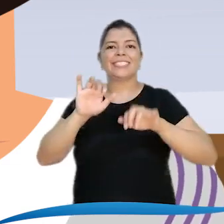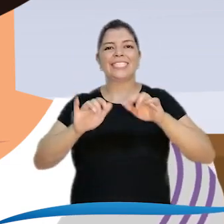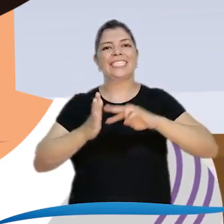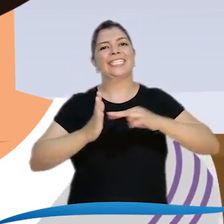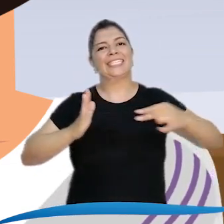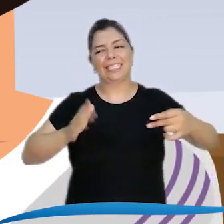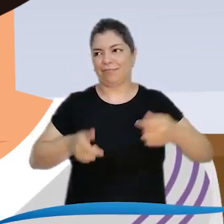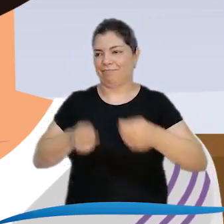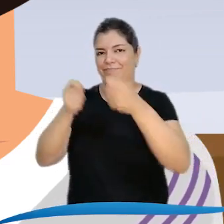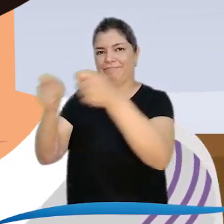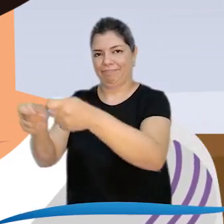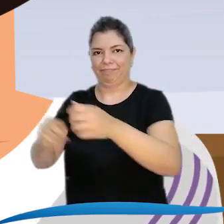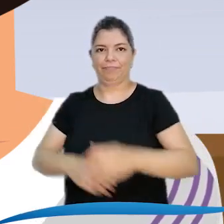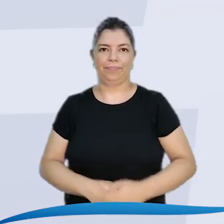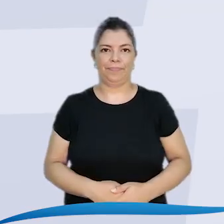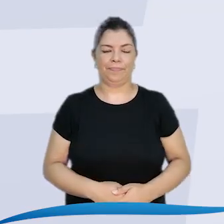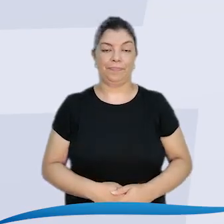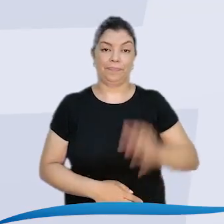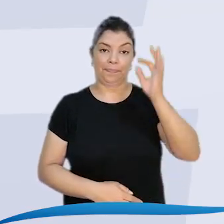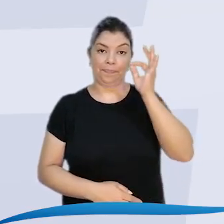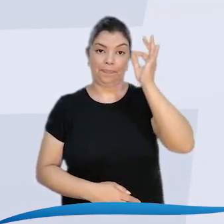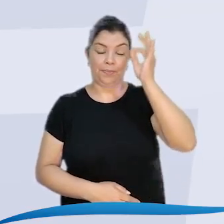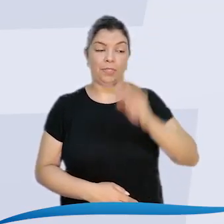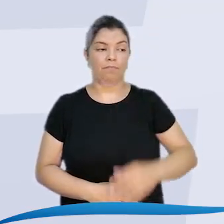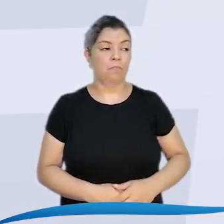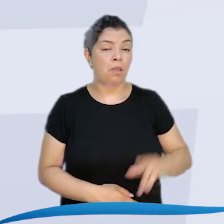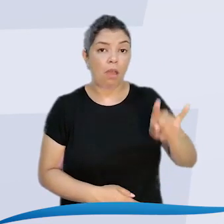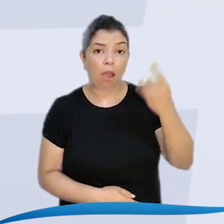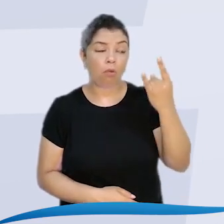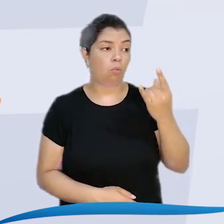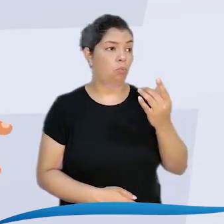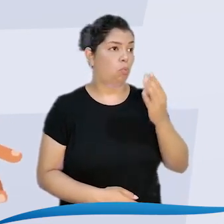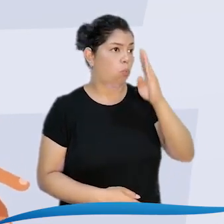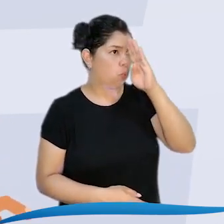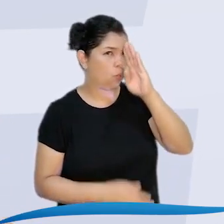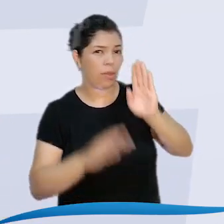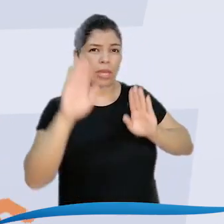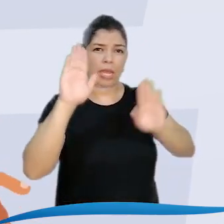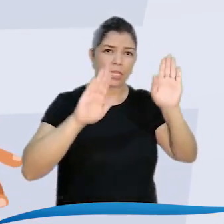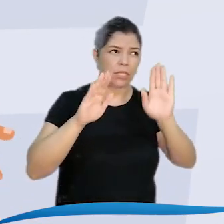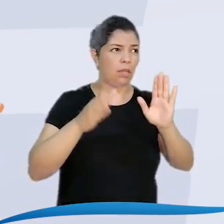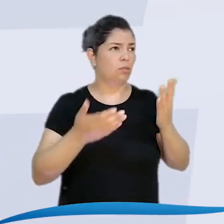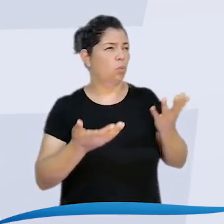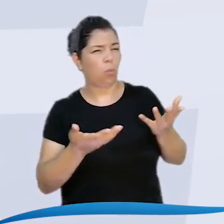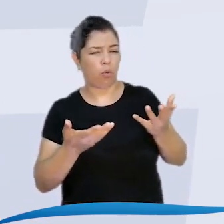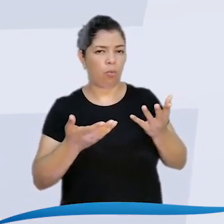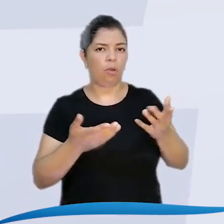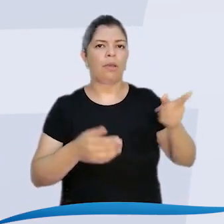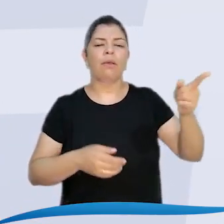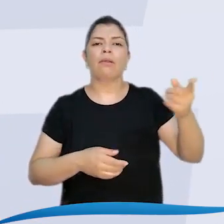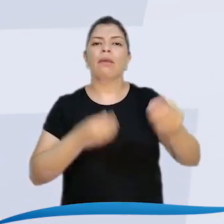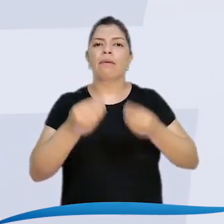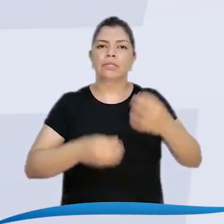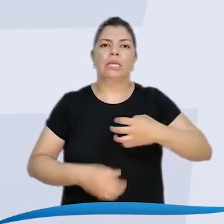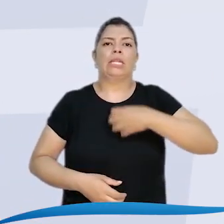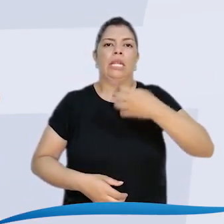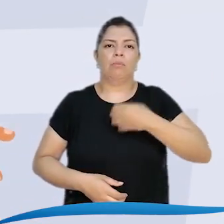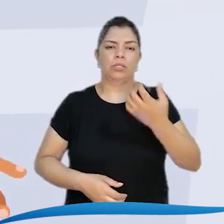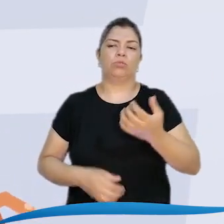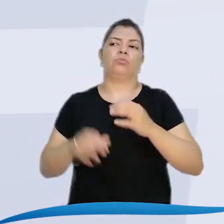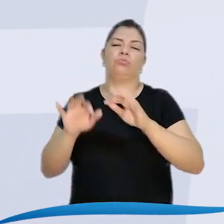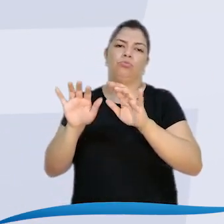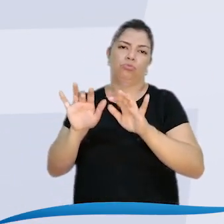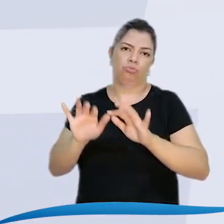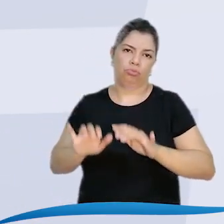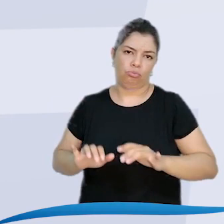Municipal o Local de Discapacidad. En caso de existir alguna duda sobre el proceso o los candidatos, las reclamaciones y o